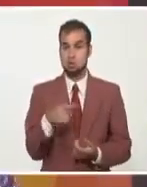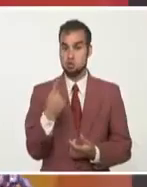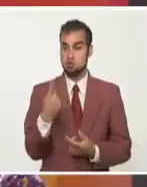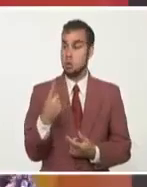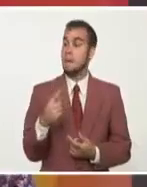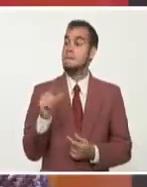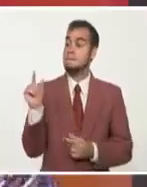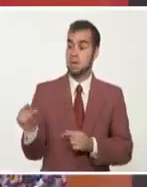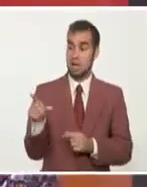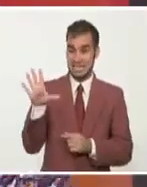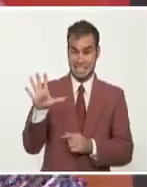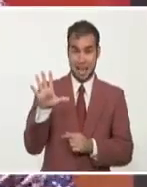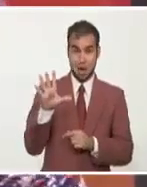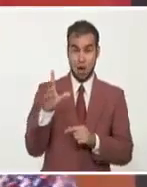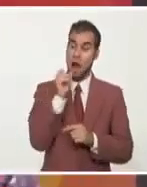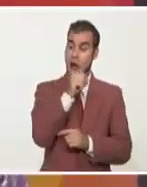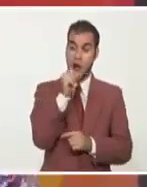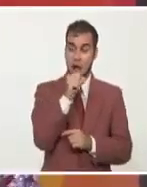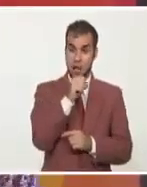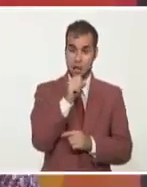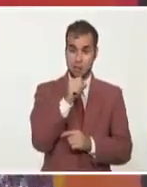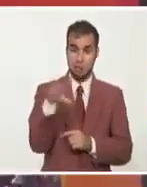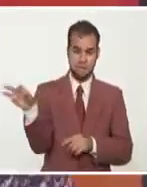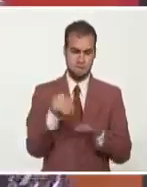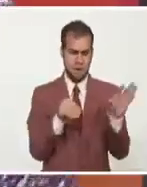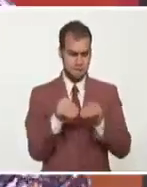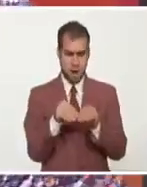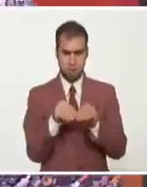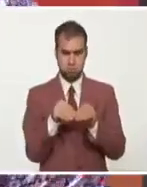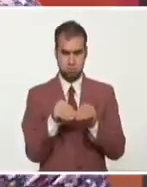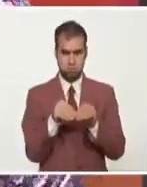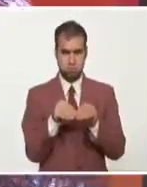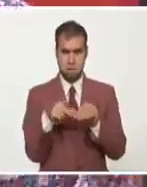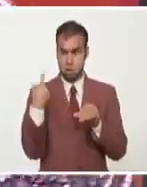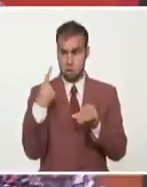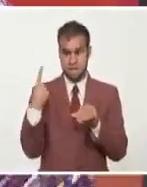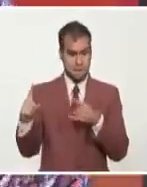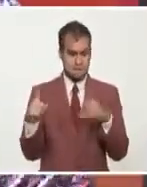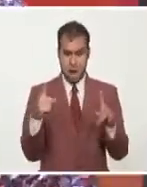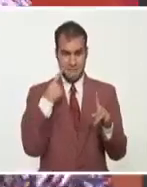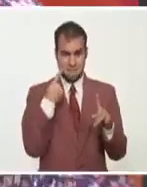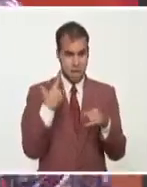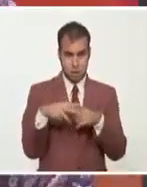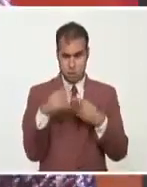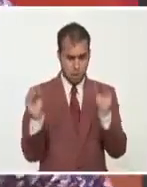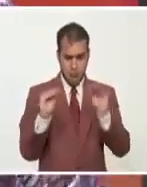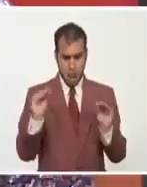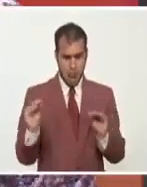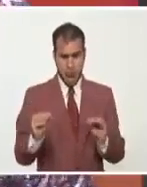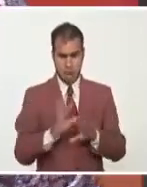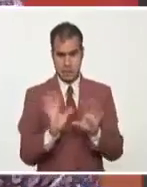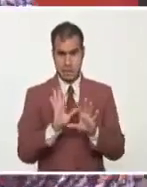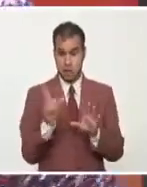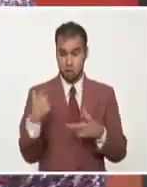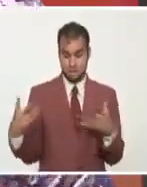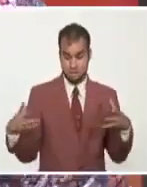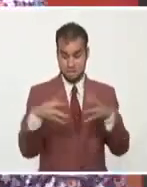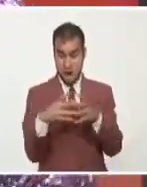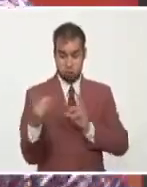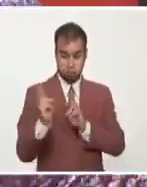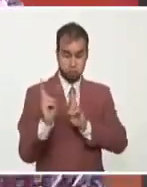temas él, escogiera música a Gastón, escoger música yo, arreglarla cada uno por su lado y después juntarnos en el estudio y